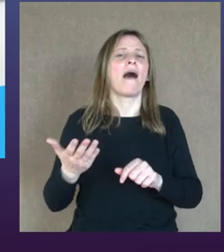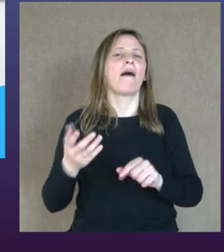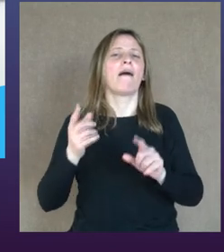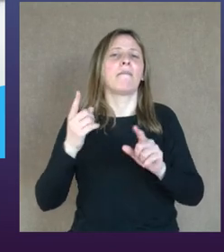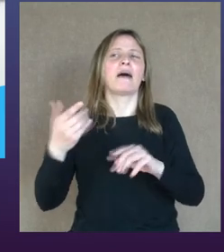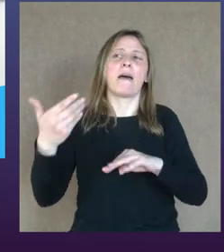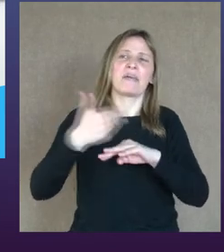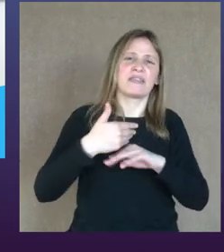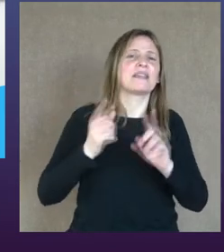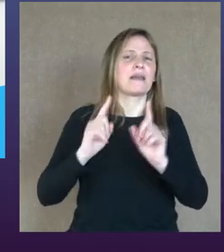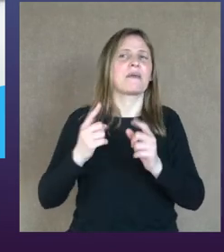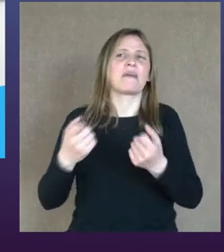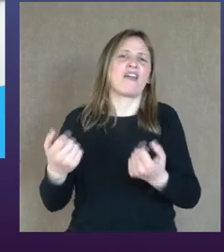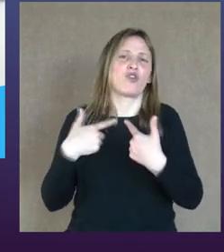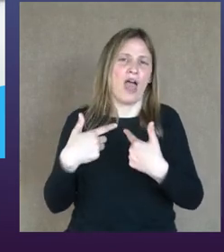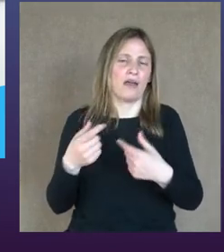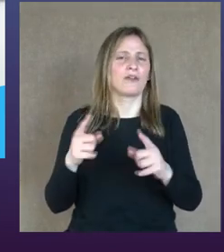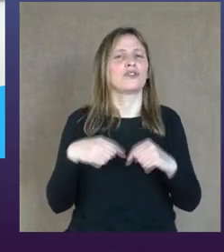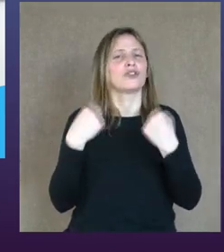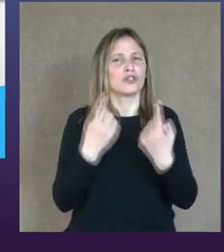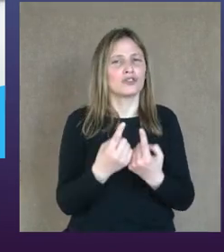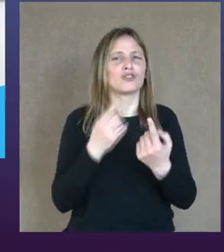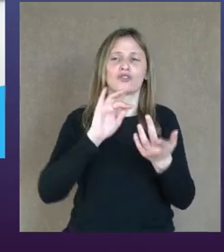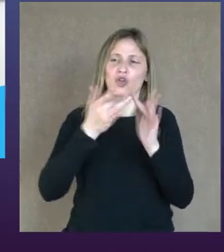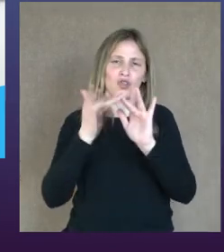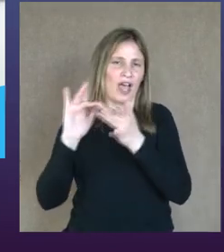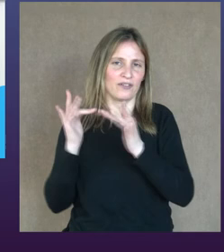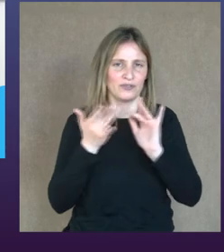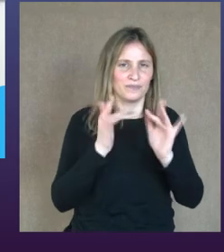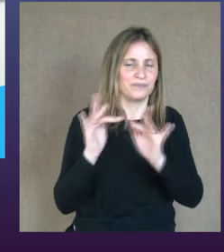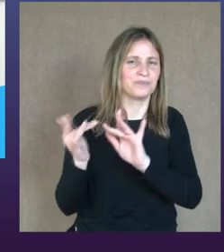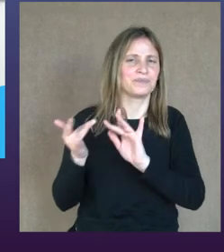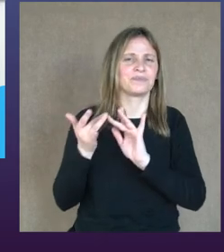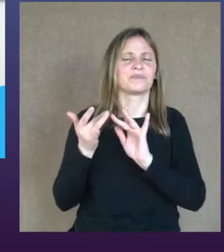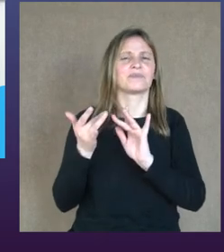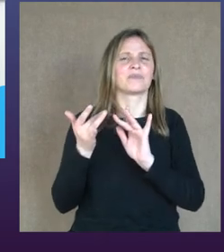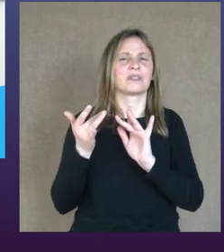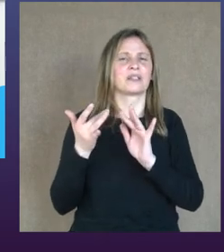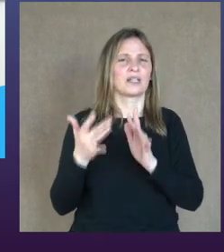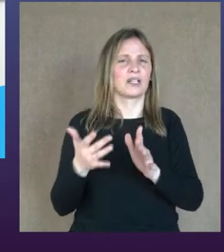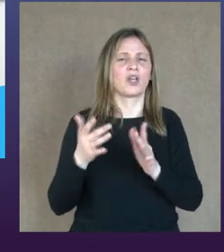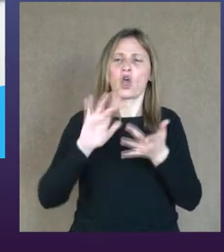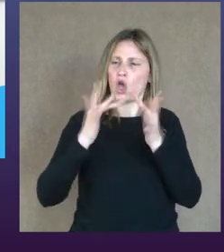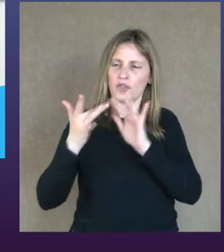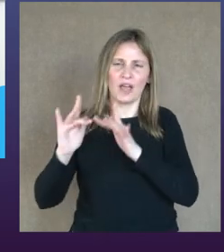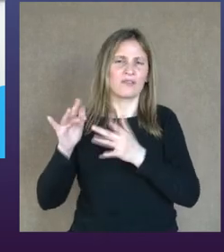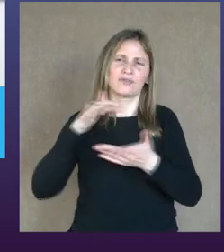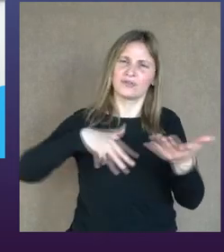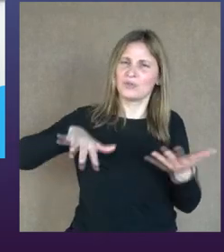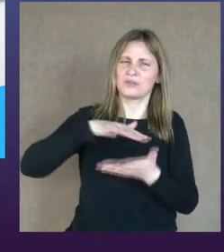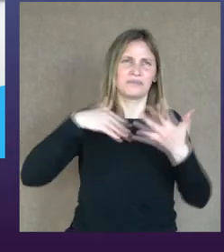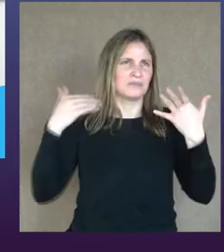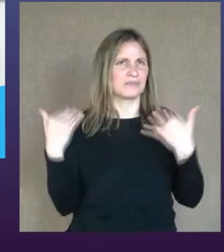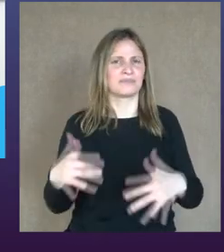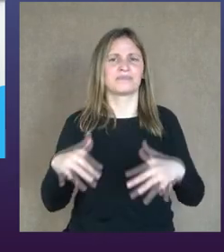para pedir, y nosotros lo que hacemos es hacer que estén en contacto, ¿no? Y hemos estado en contacto con situaciones tremendas.